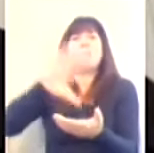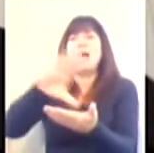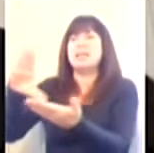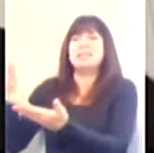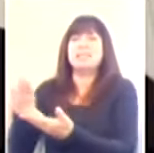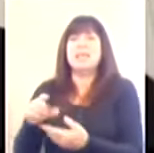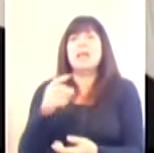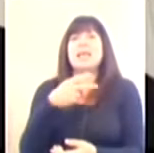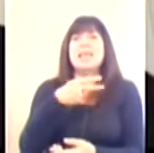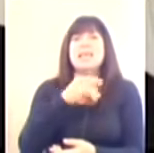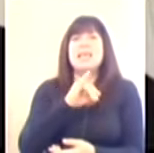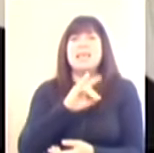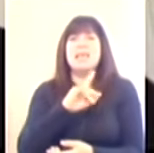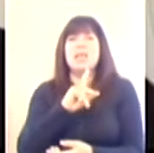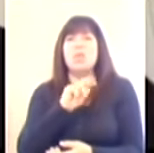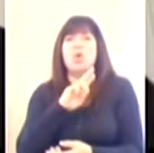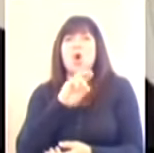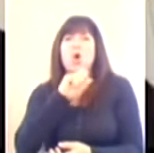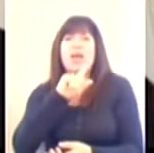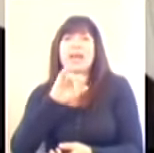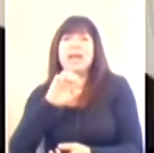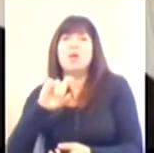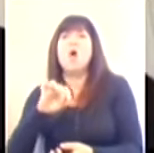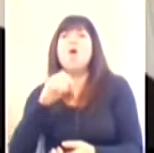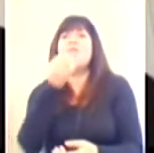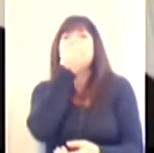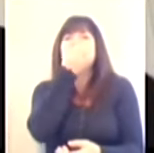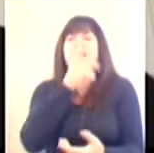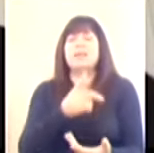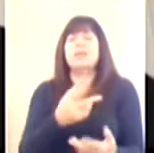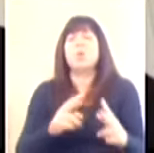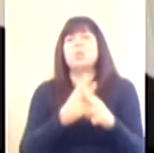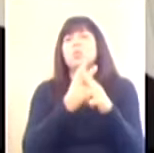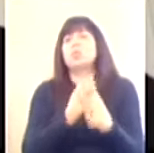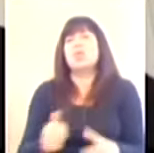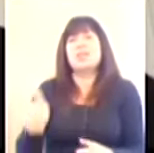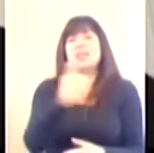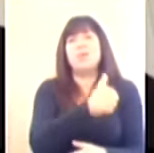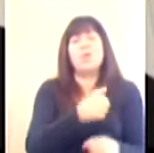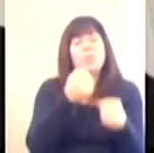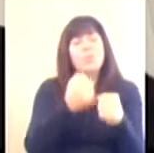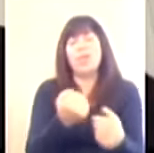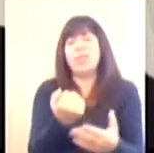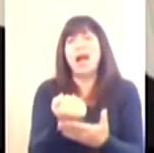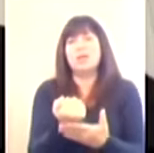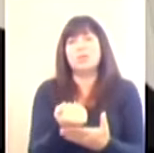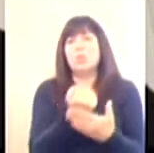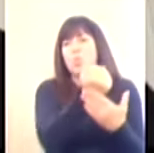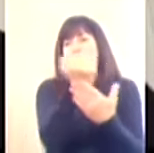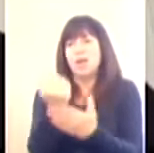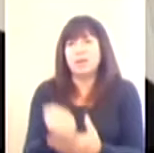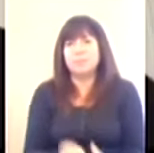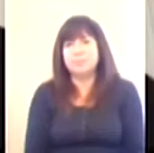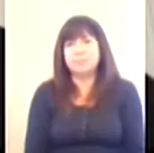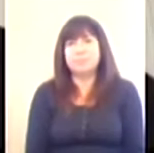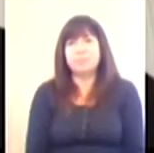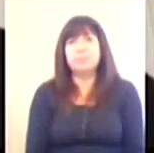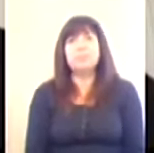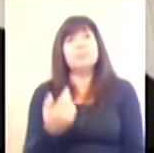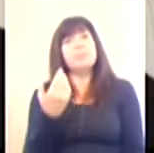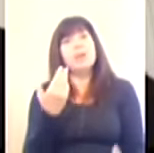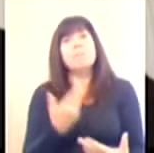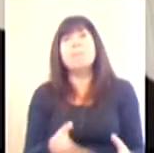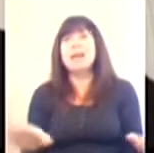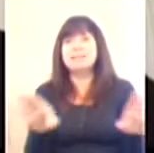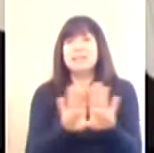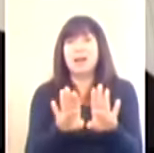yo estoy seguro que con la contribución de todos vamos a poder hacer eso. Solamente para cerrar,